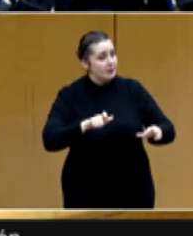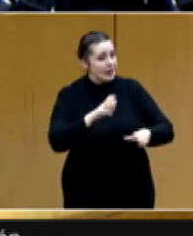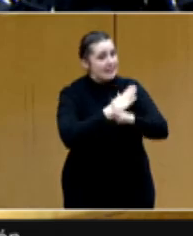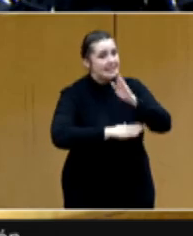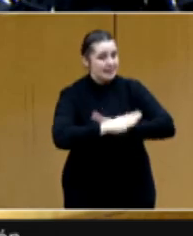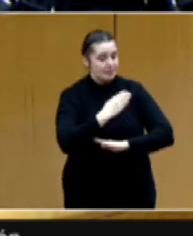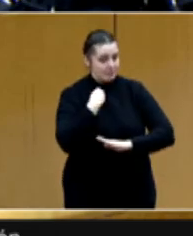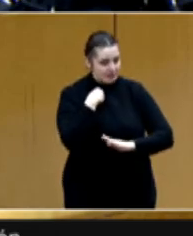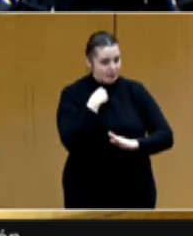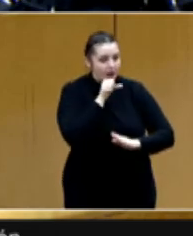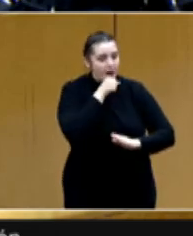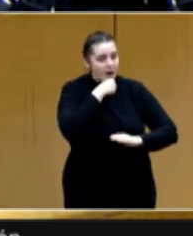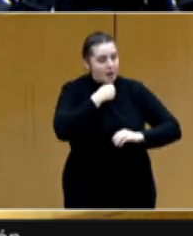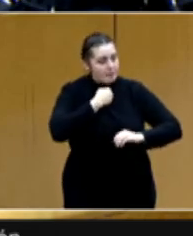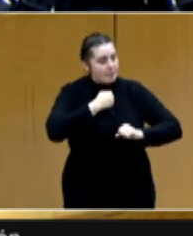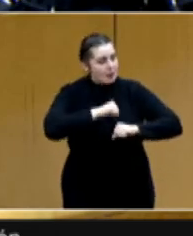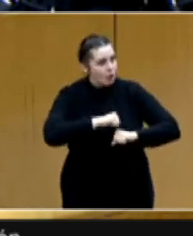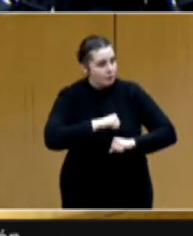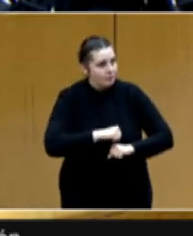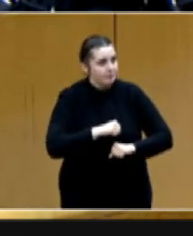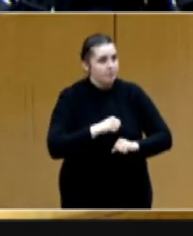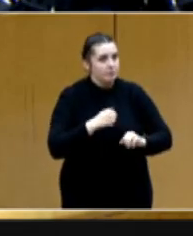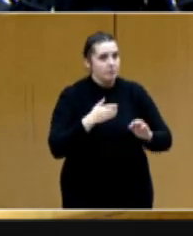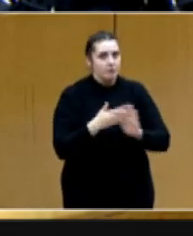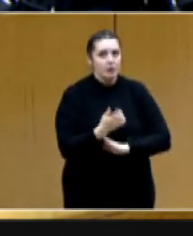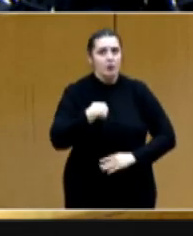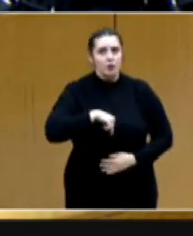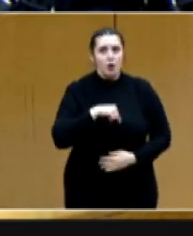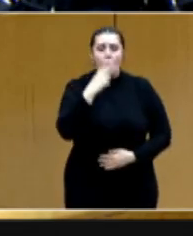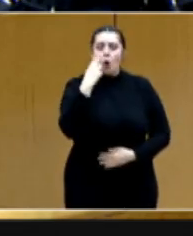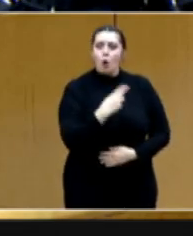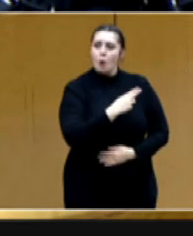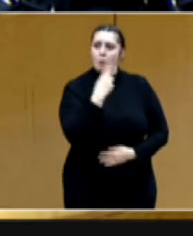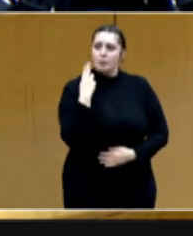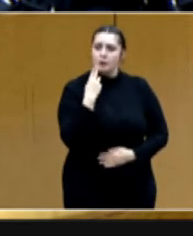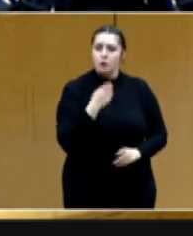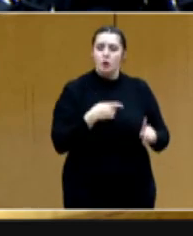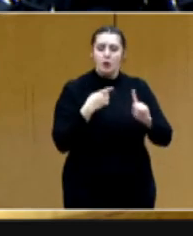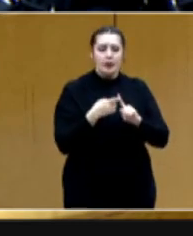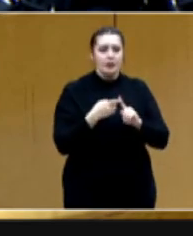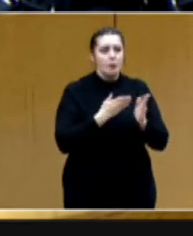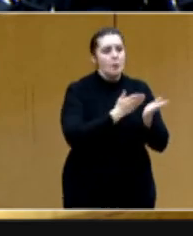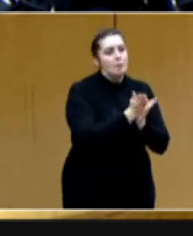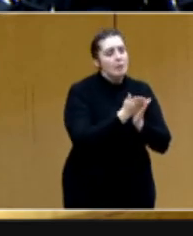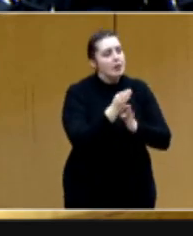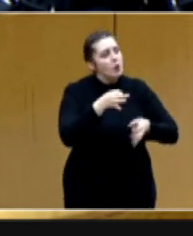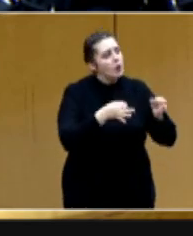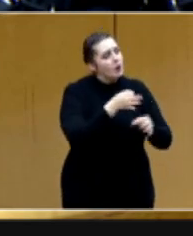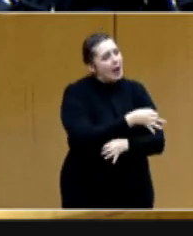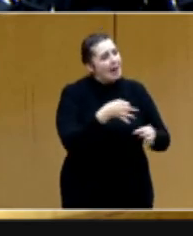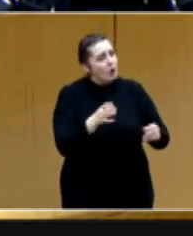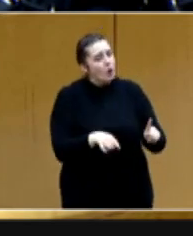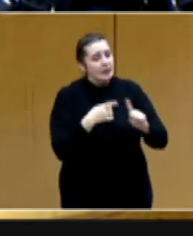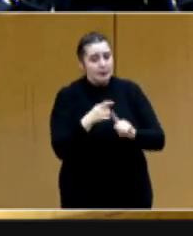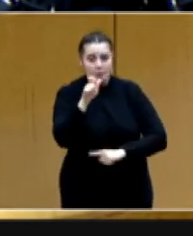es decir que estamos muy comprometidos en proporcionar medios jurídicos adecuados para afrontar a las personas el